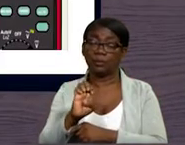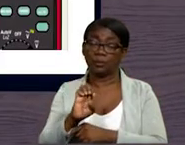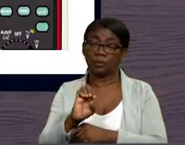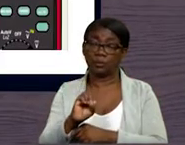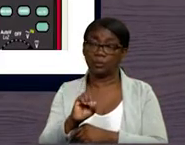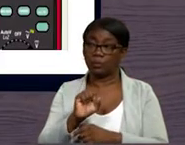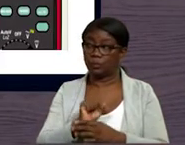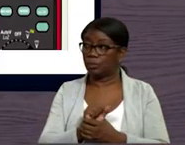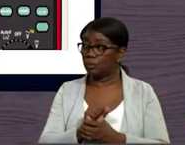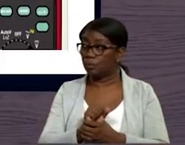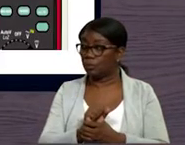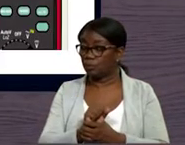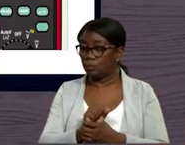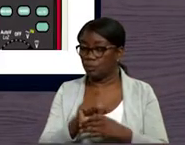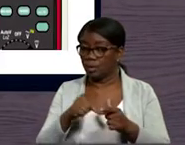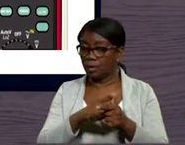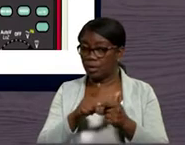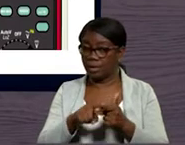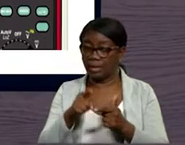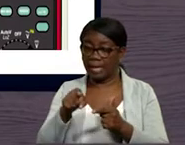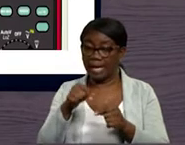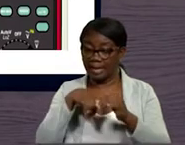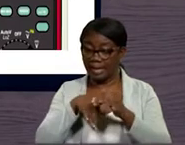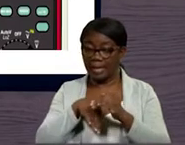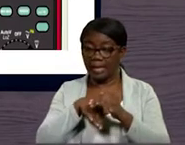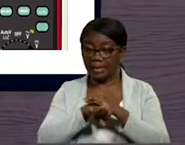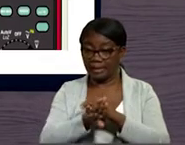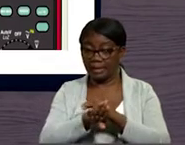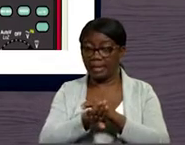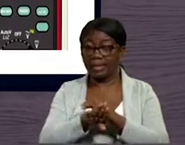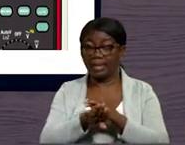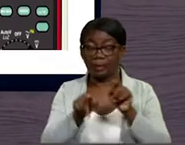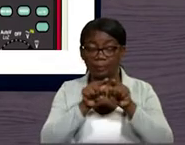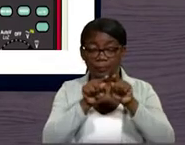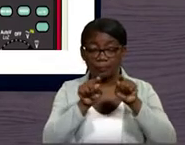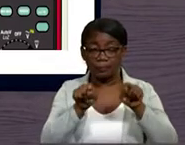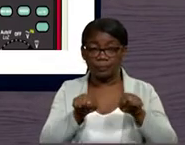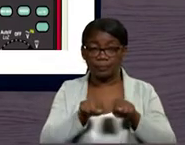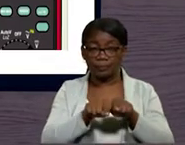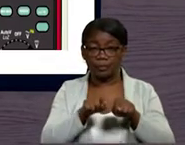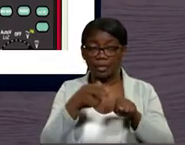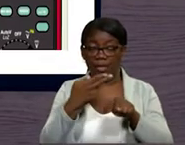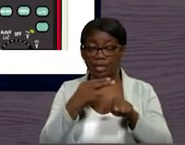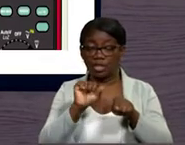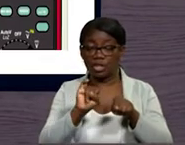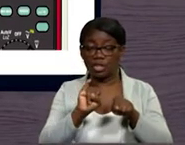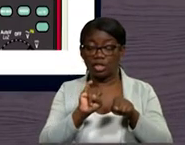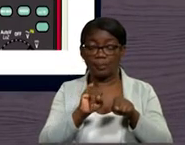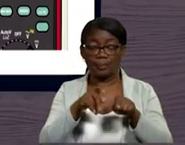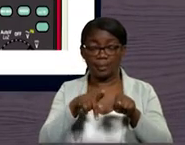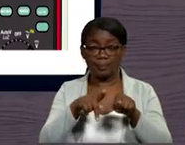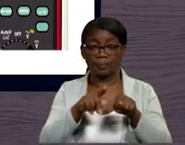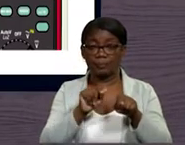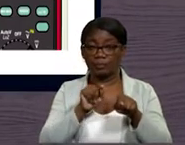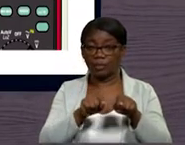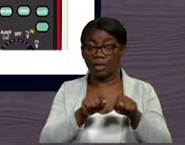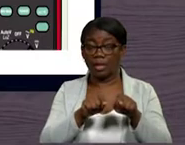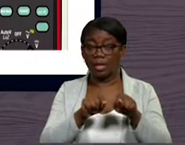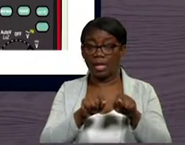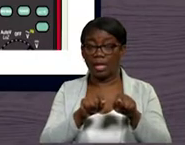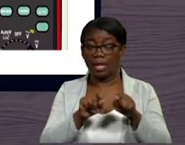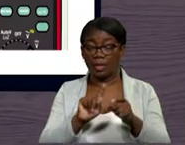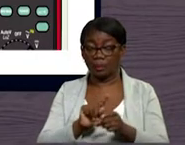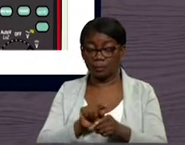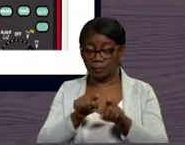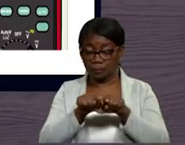sería verificar el funcionamiento de las entradas del chip. Por lo general, igual también utilizamos el multímetro,